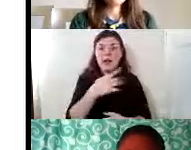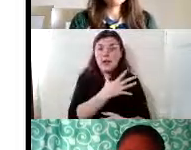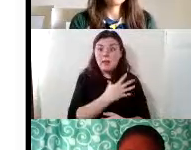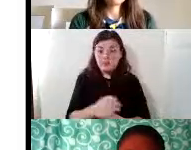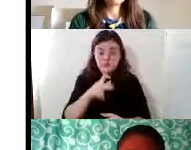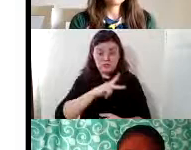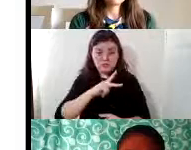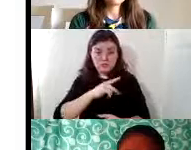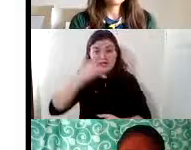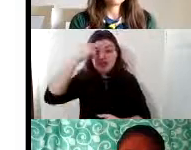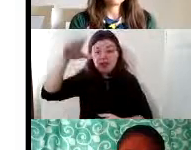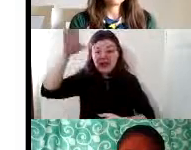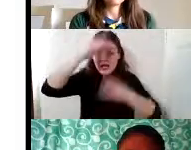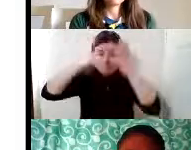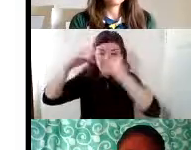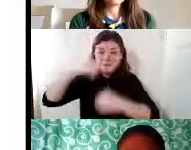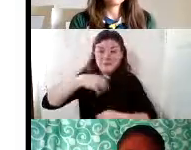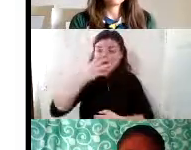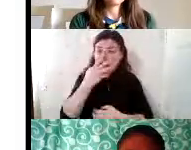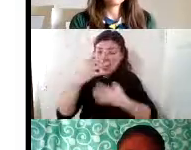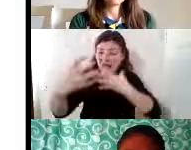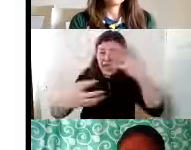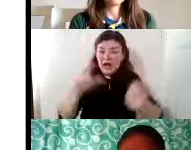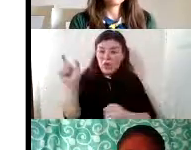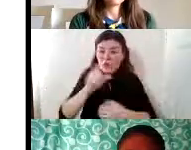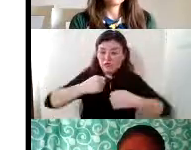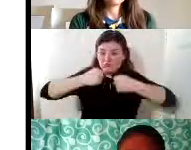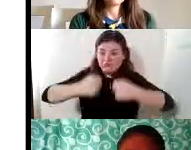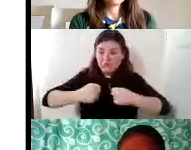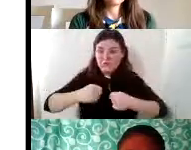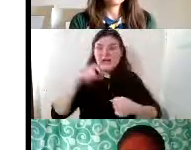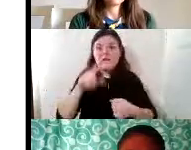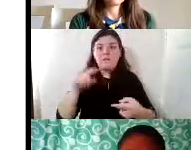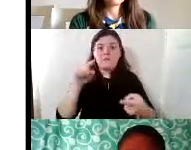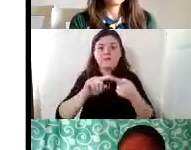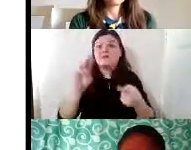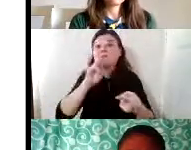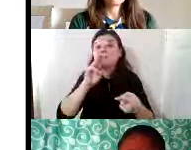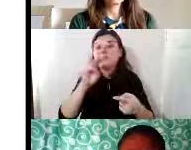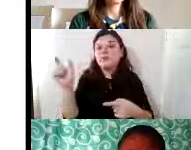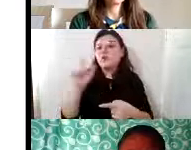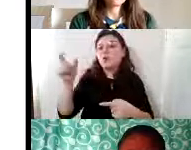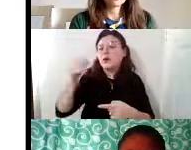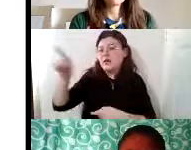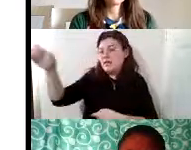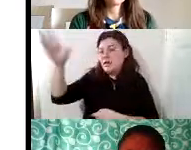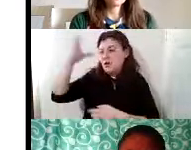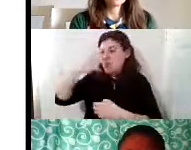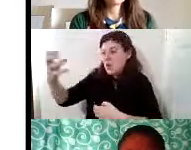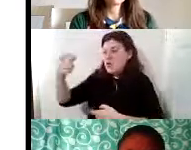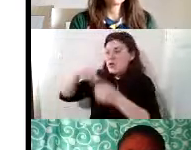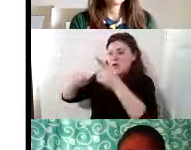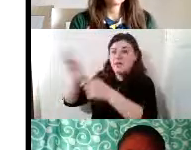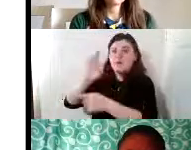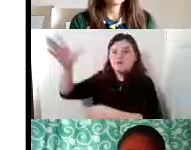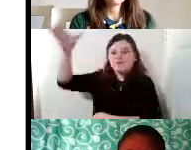que aprendan a gritar cuando lo necesiten, a mi madre para que aprenda a escucharme cuando grito. Esta es